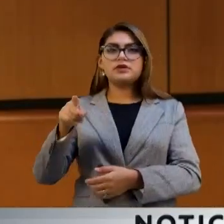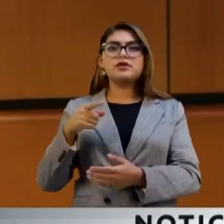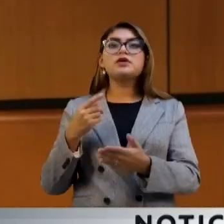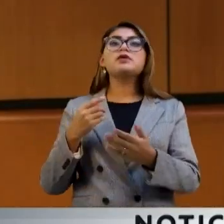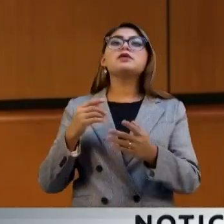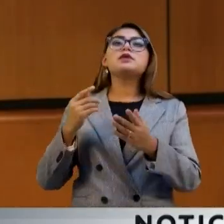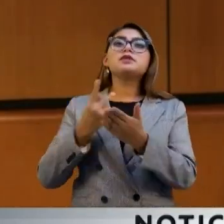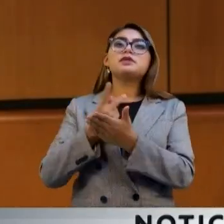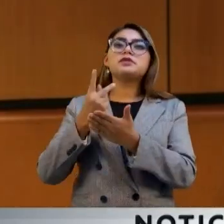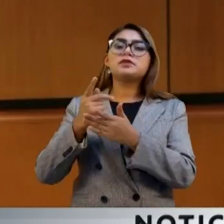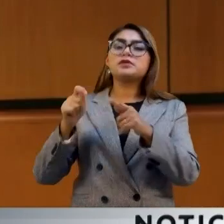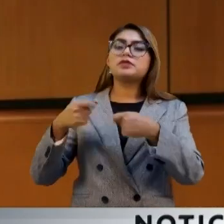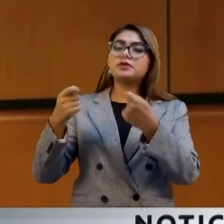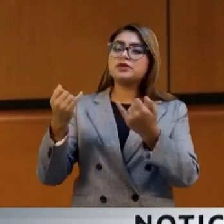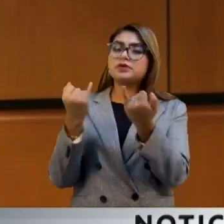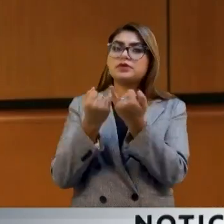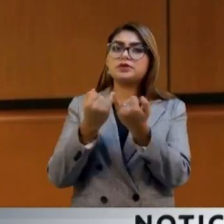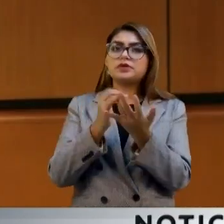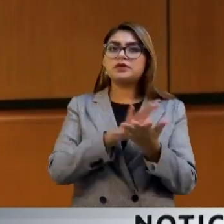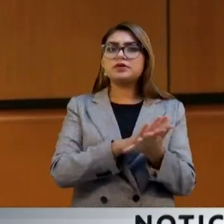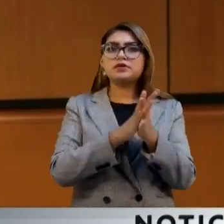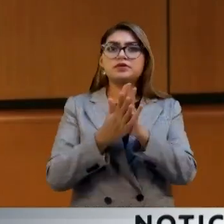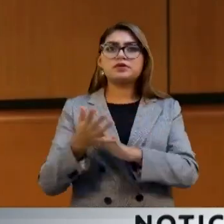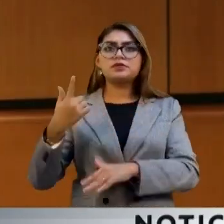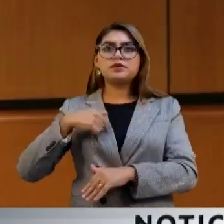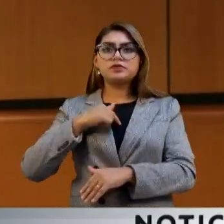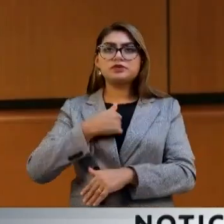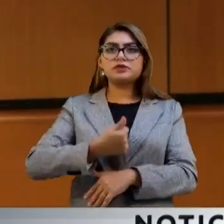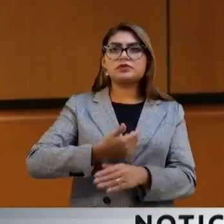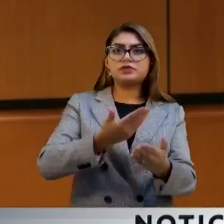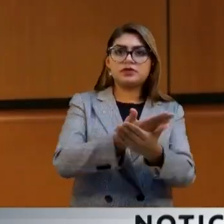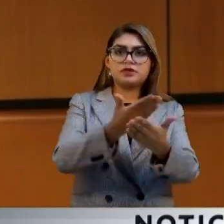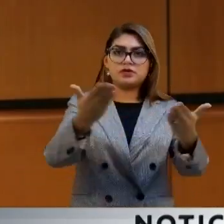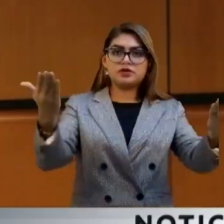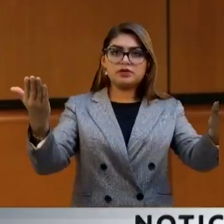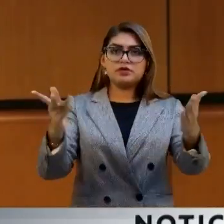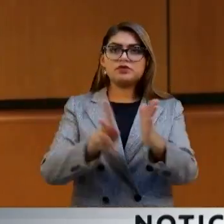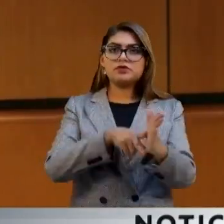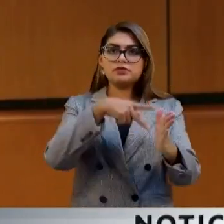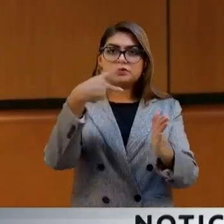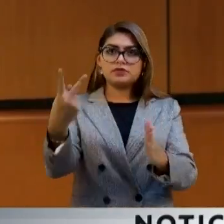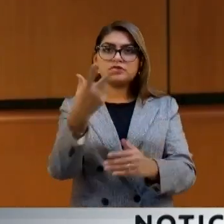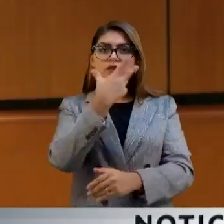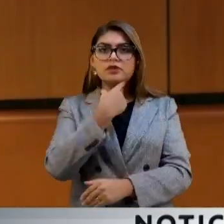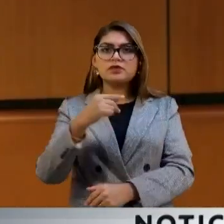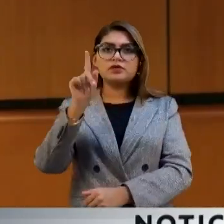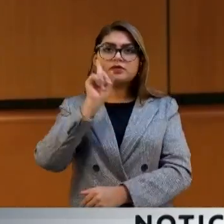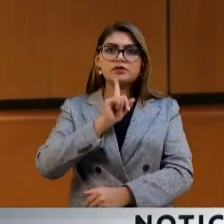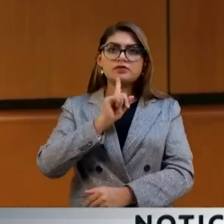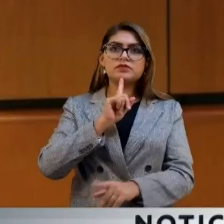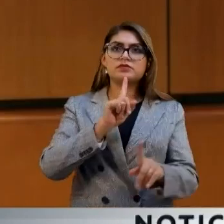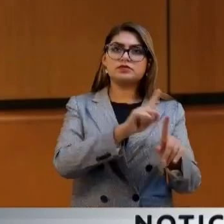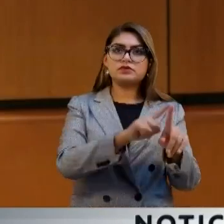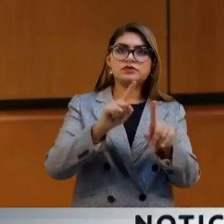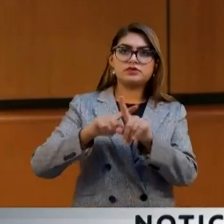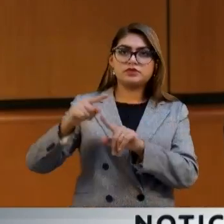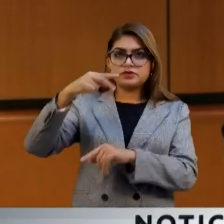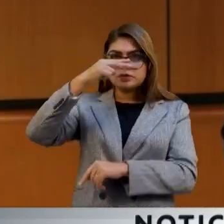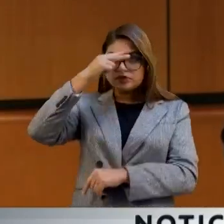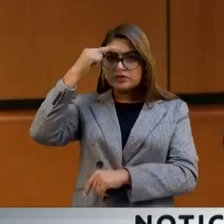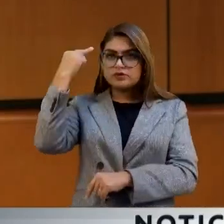saludamos también a los periodistas y a las periodistas